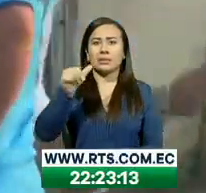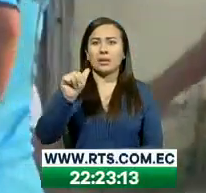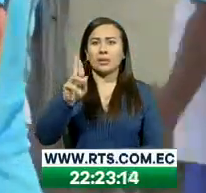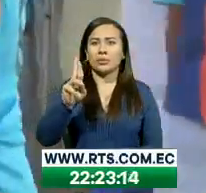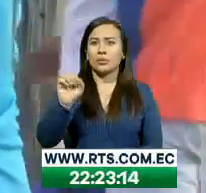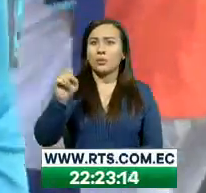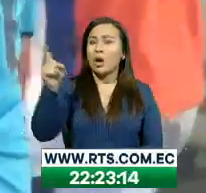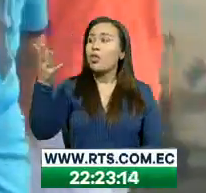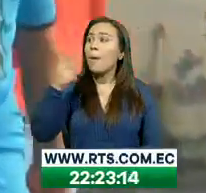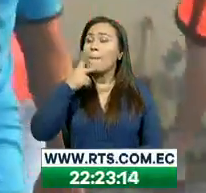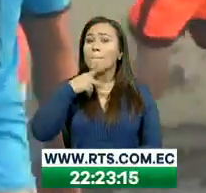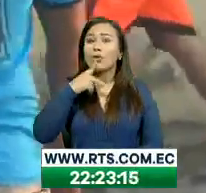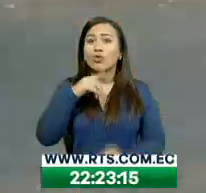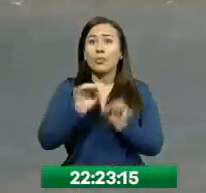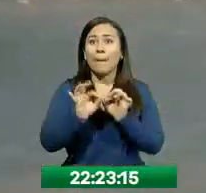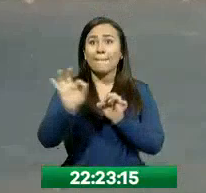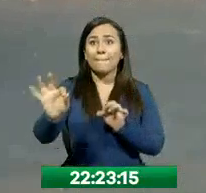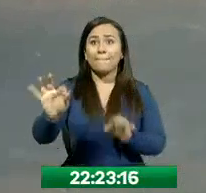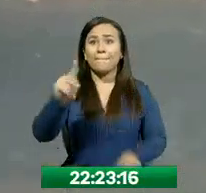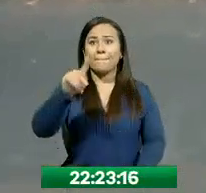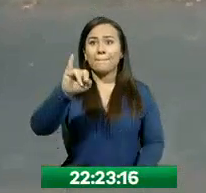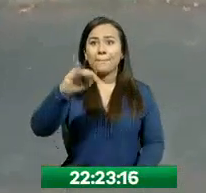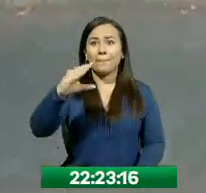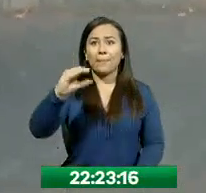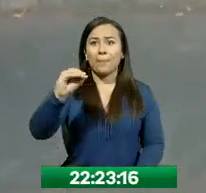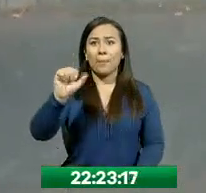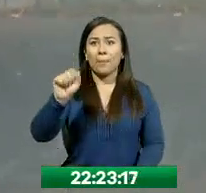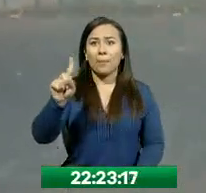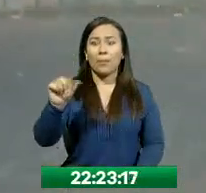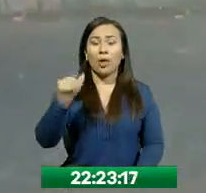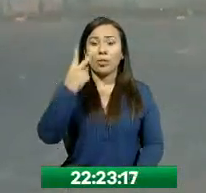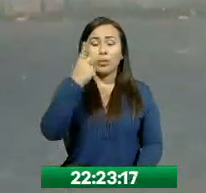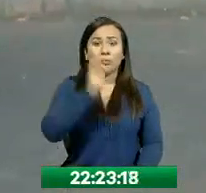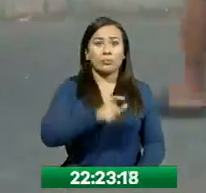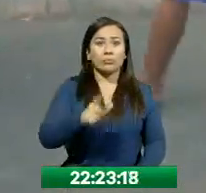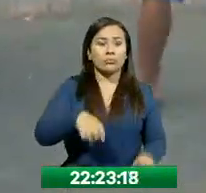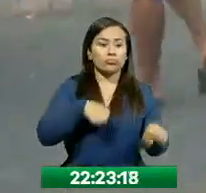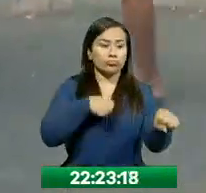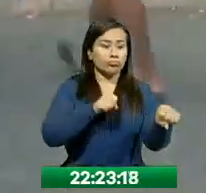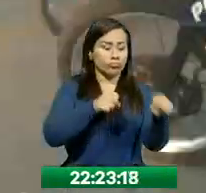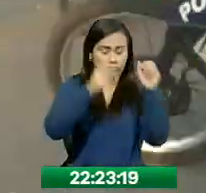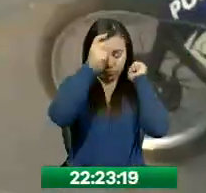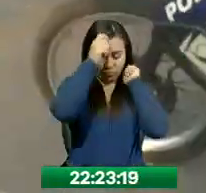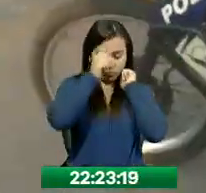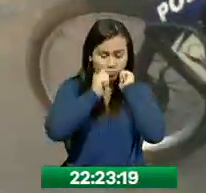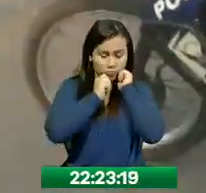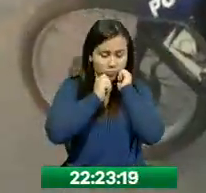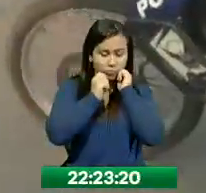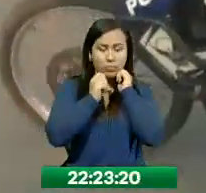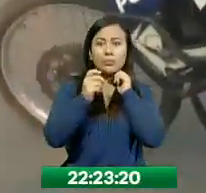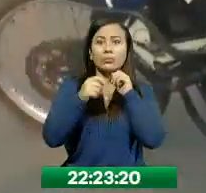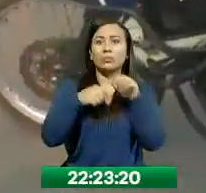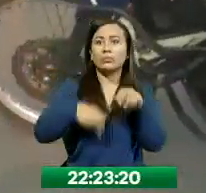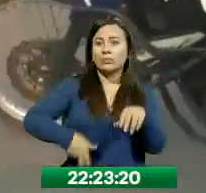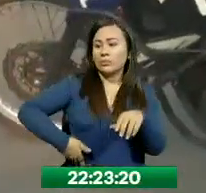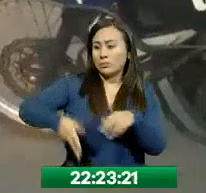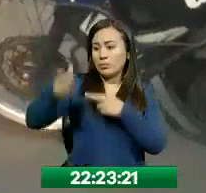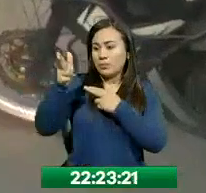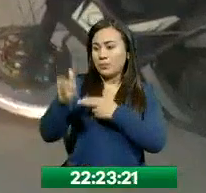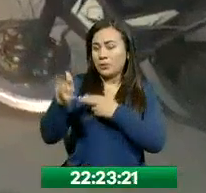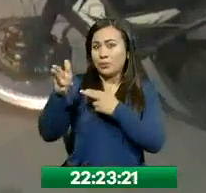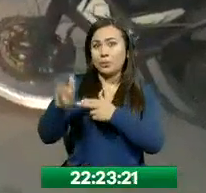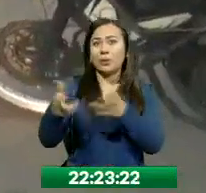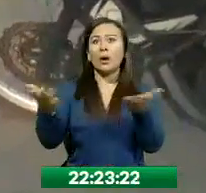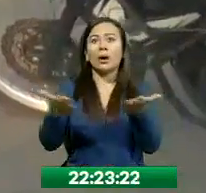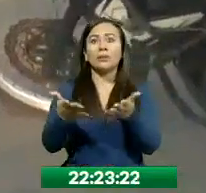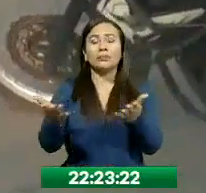Viejo, provincia de Manabí. 2 sujetos a bordo de una motocicleta, encapuchados, llegaron, sacaron sus armas y